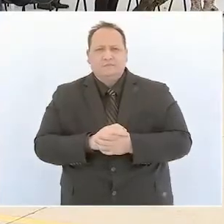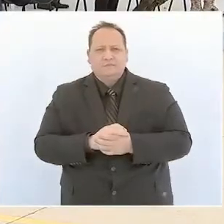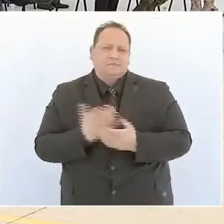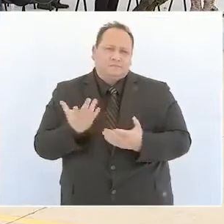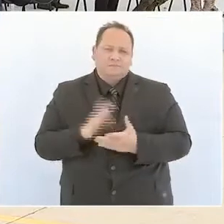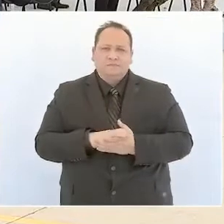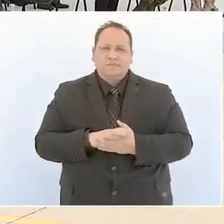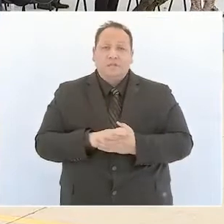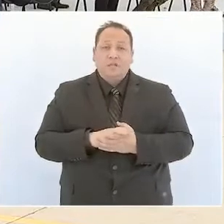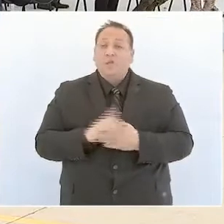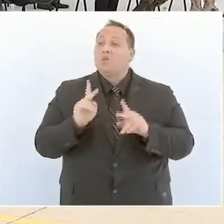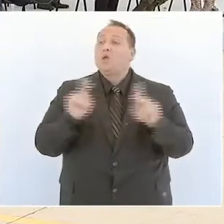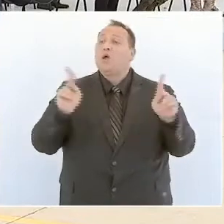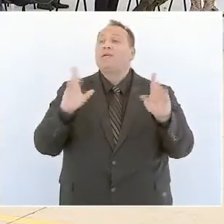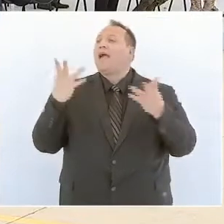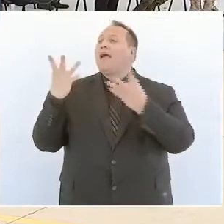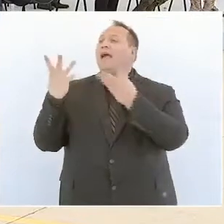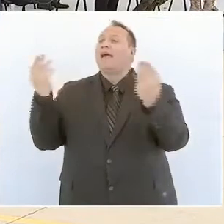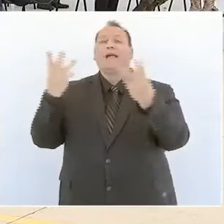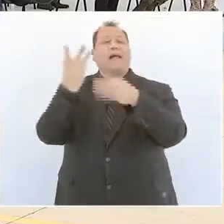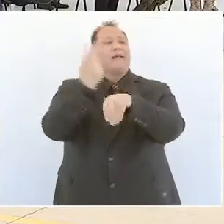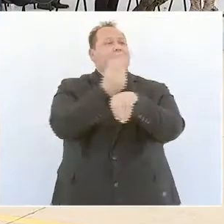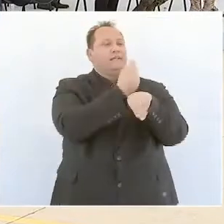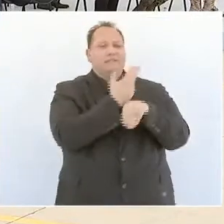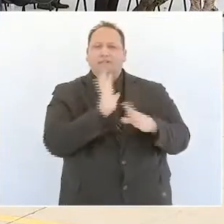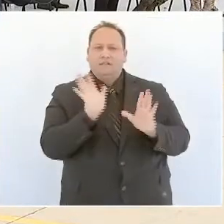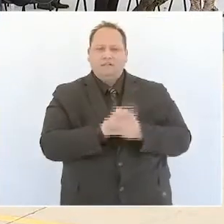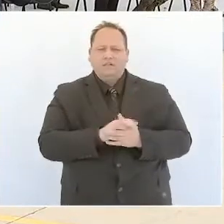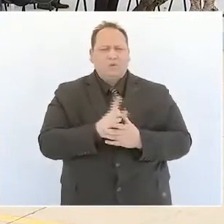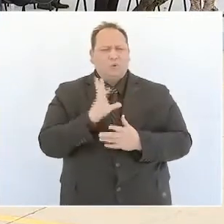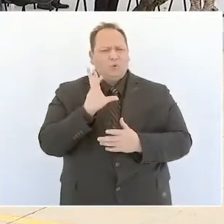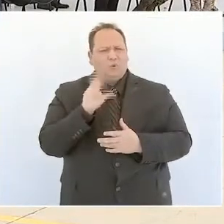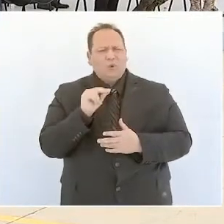todo solo con medidas